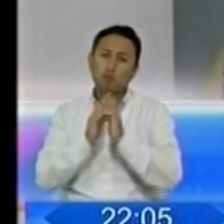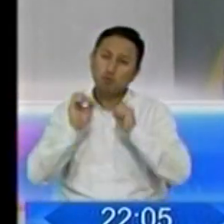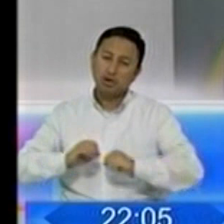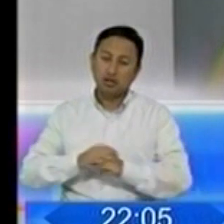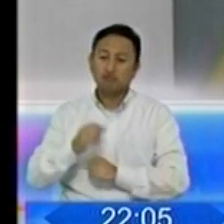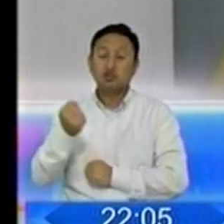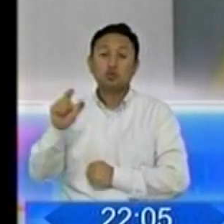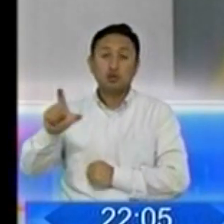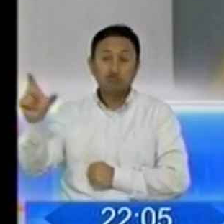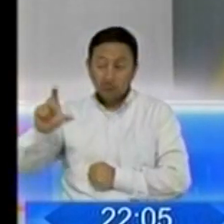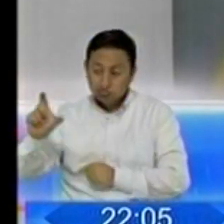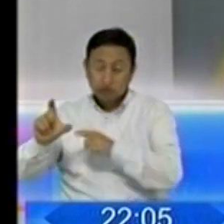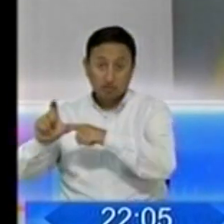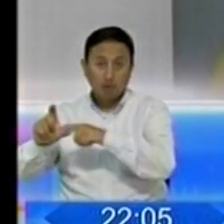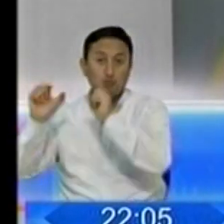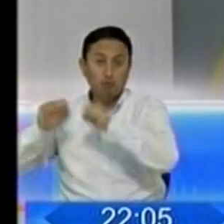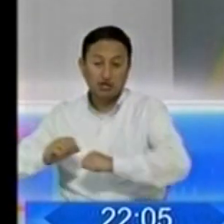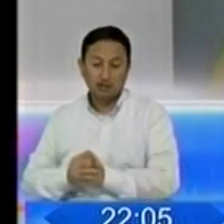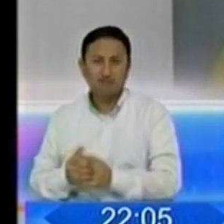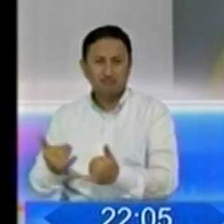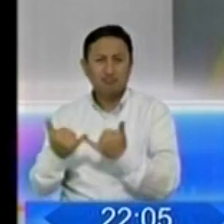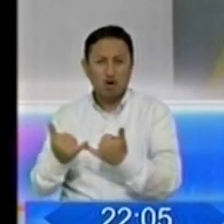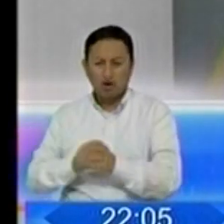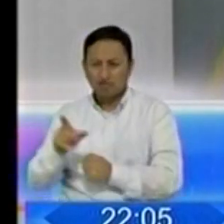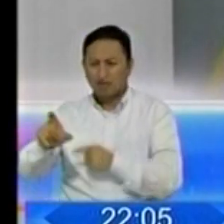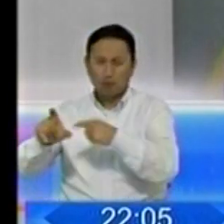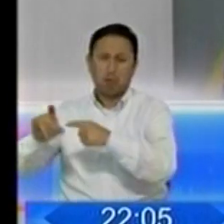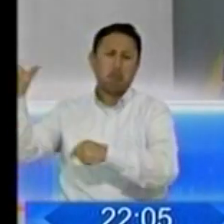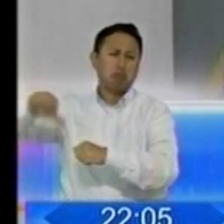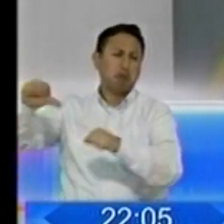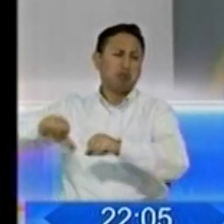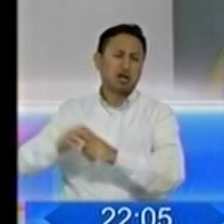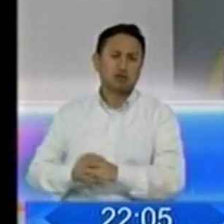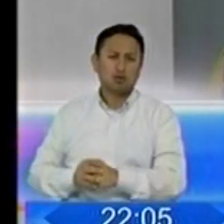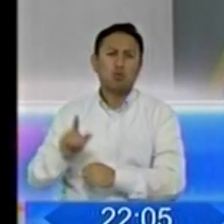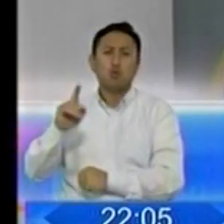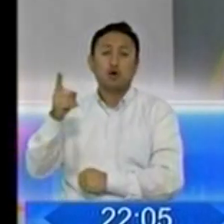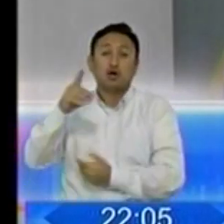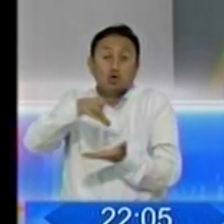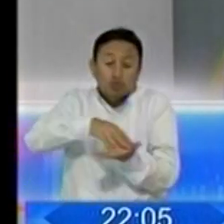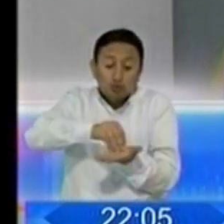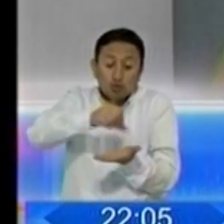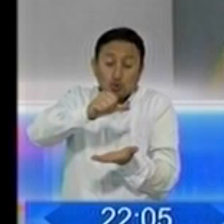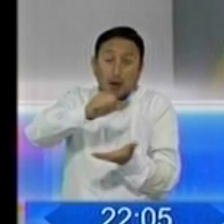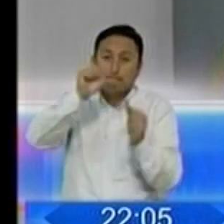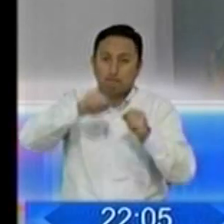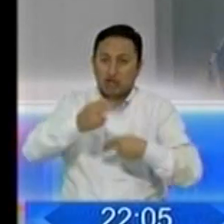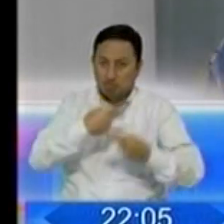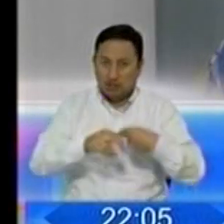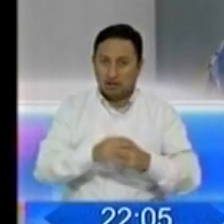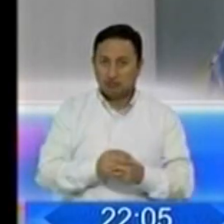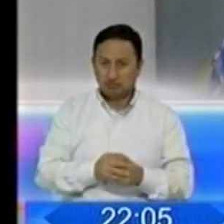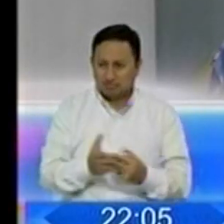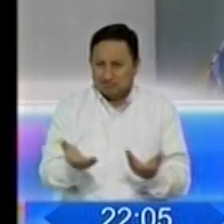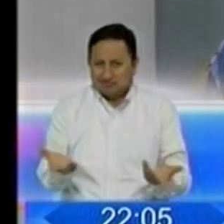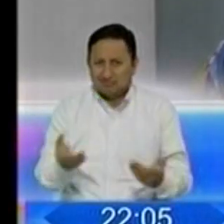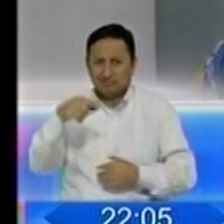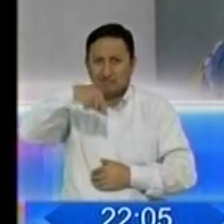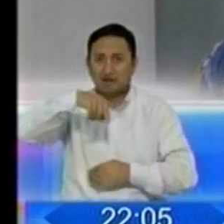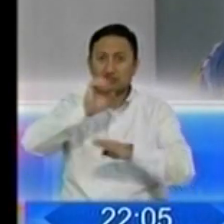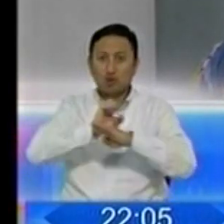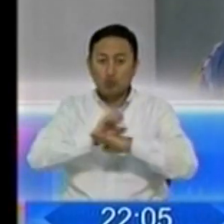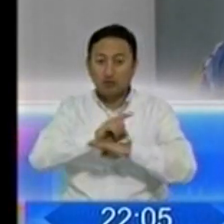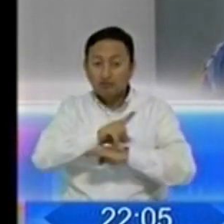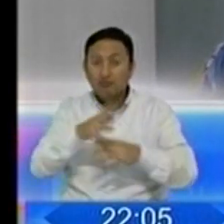suero líquido, ya que han satanizado mucho el suero líquido y dicen que solo el suero pulverizado se puede comercializar. No existe aquí en el